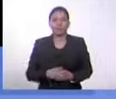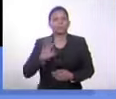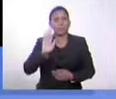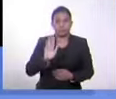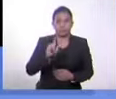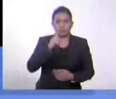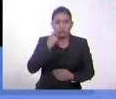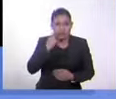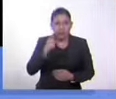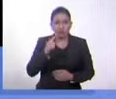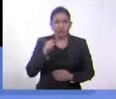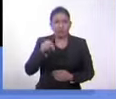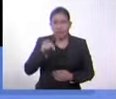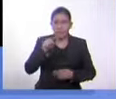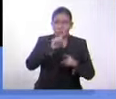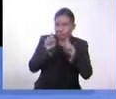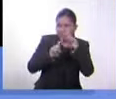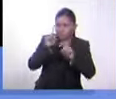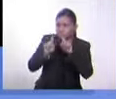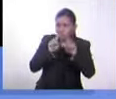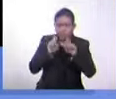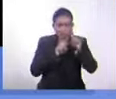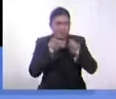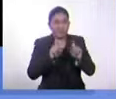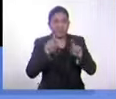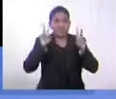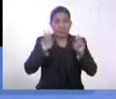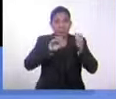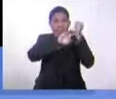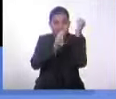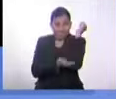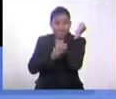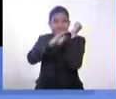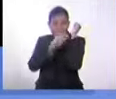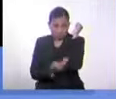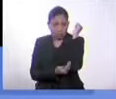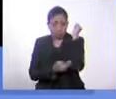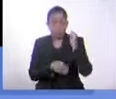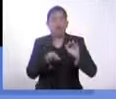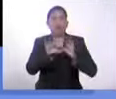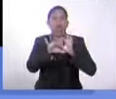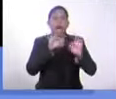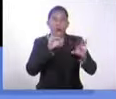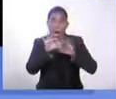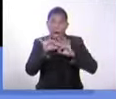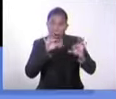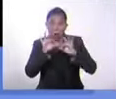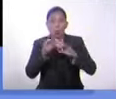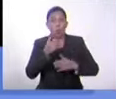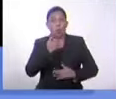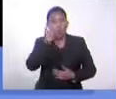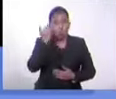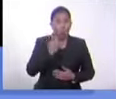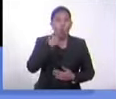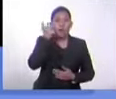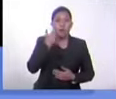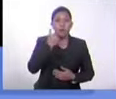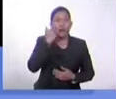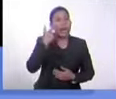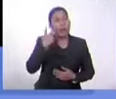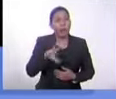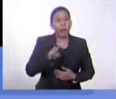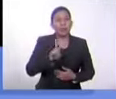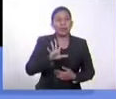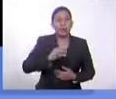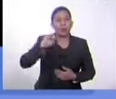las estadísticas de todos los embarazos, solo la cuarta parte de las niñas y adolescentes vuelven a la